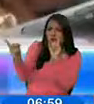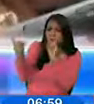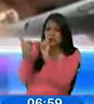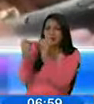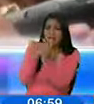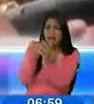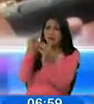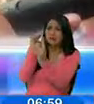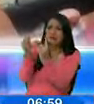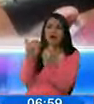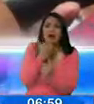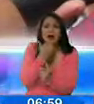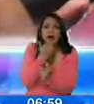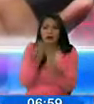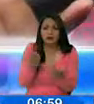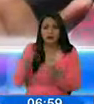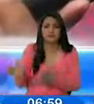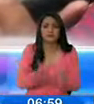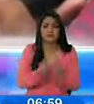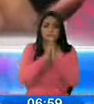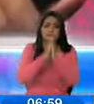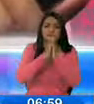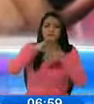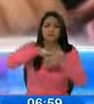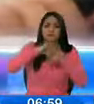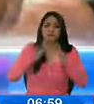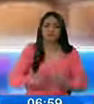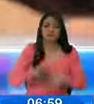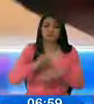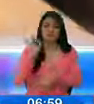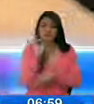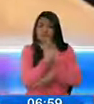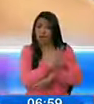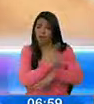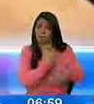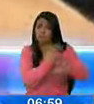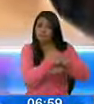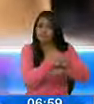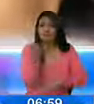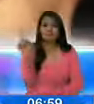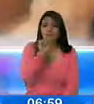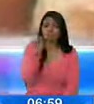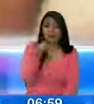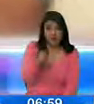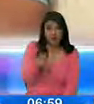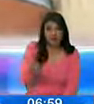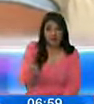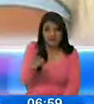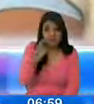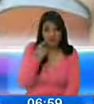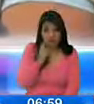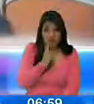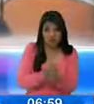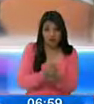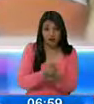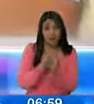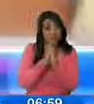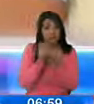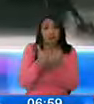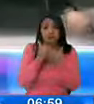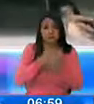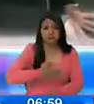algo? Le rogaría al señor canciller que por favor no nos abandone, que él también ha de ser padre y que nos